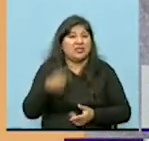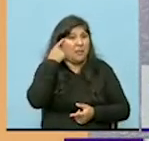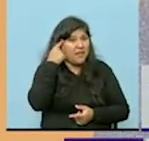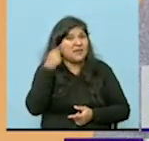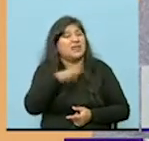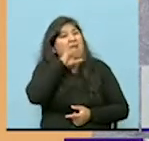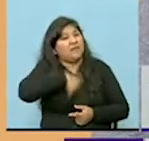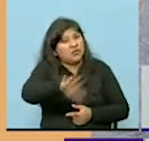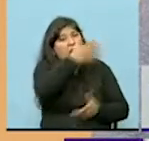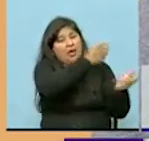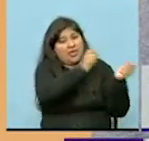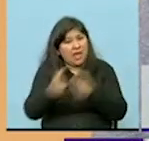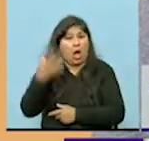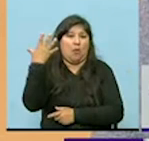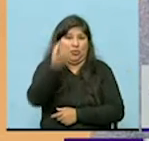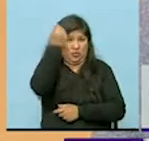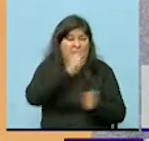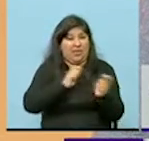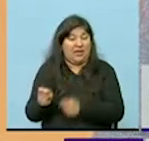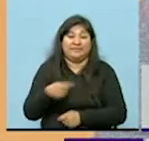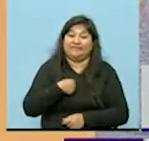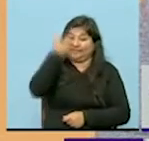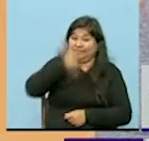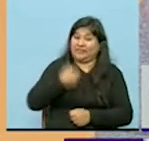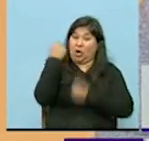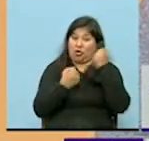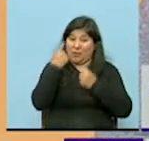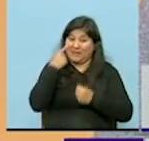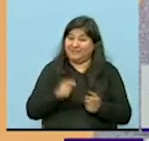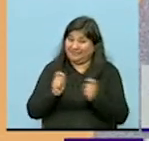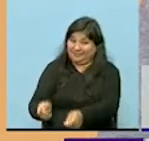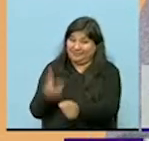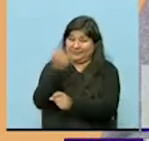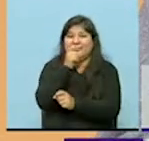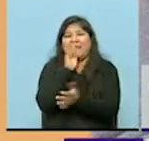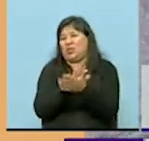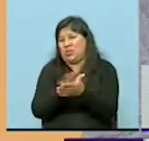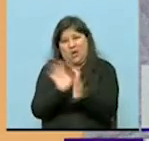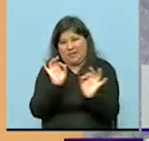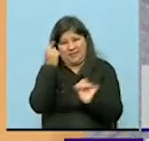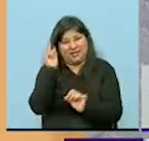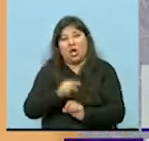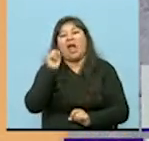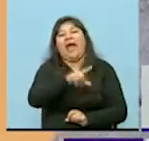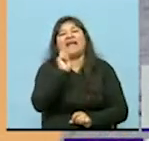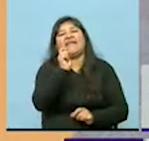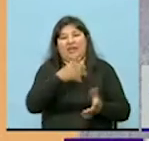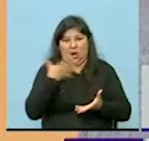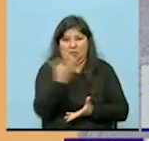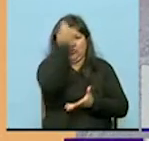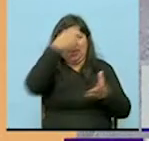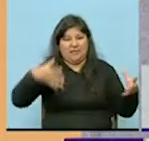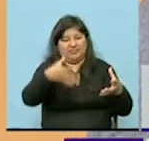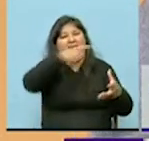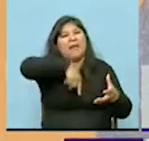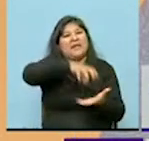yo creo como economista que no va a llegar que las oportunidades son para los grandes para los que tengan capital y tengan gente conocida en la